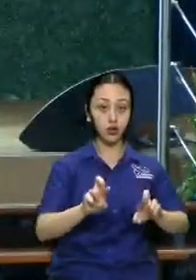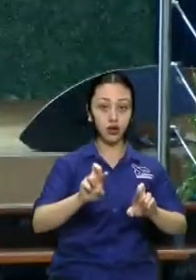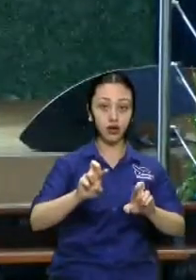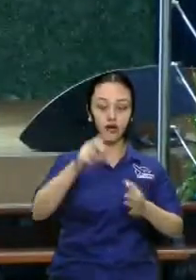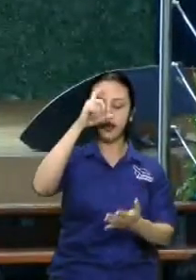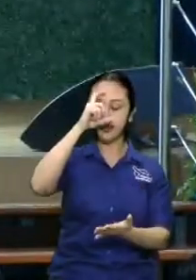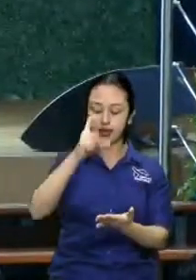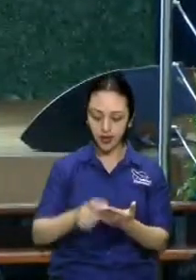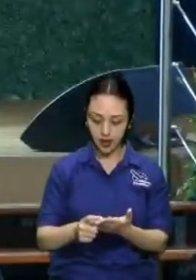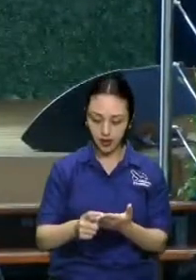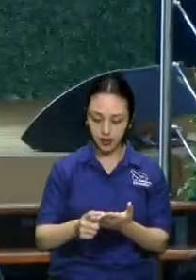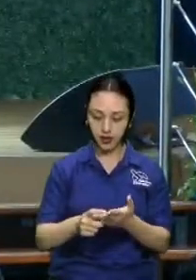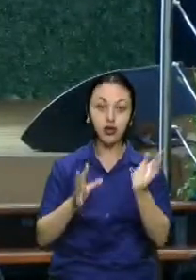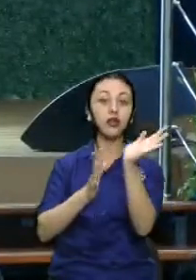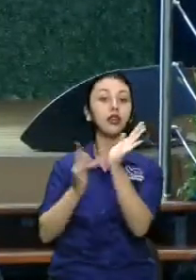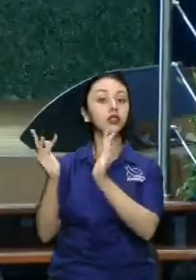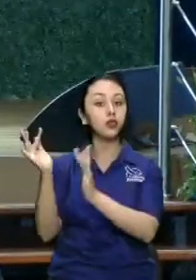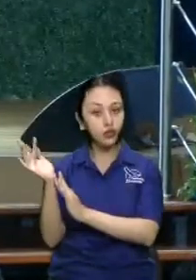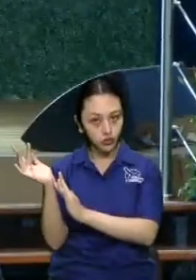el que cree en mí.